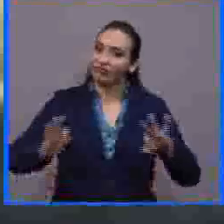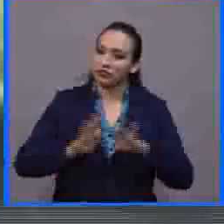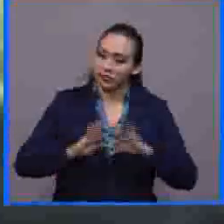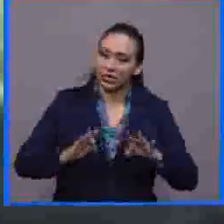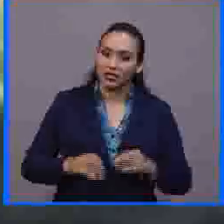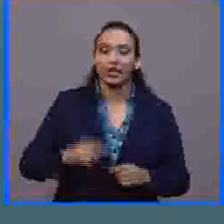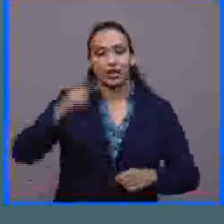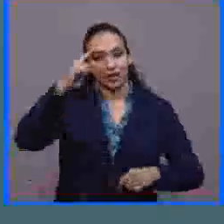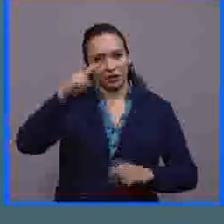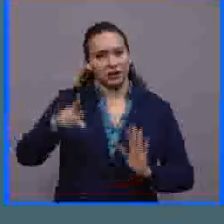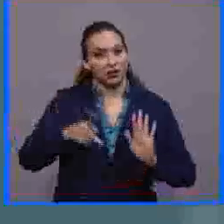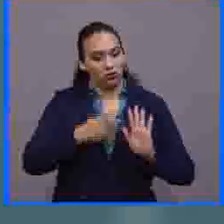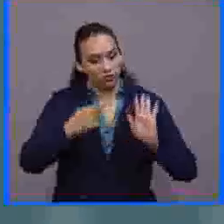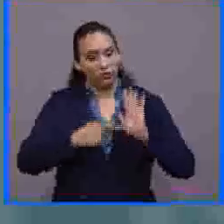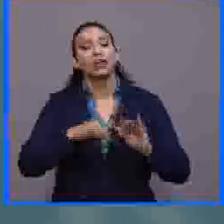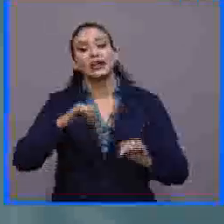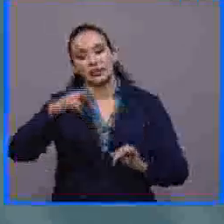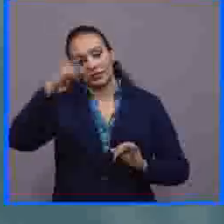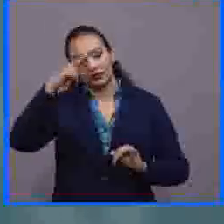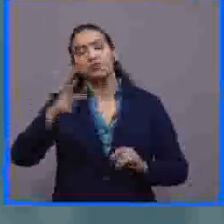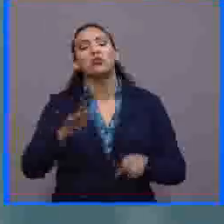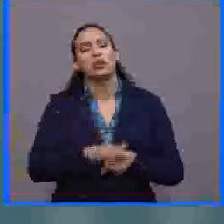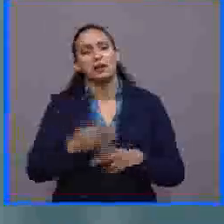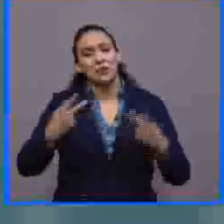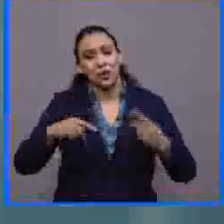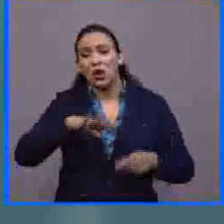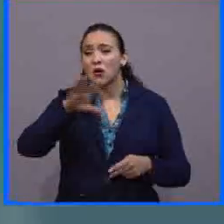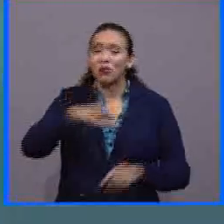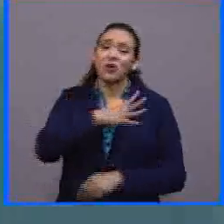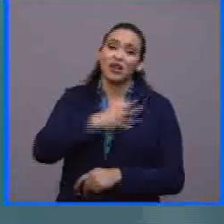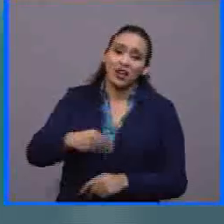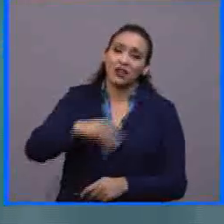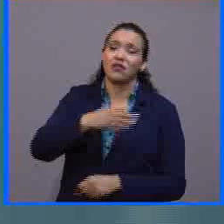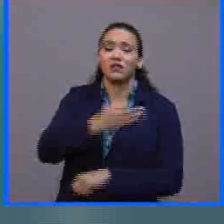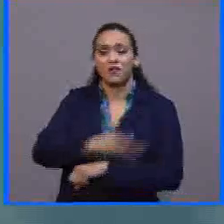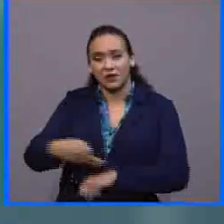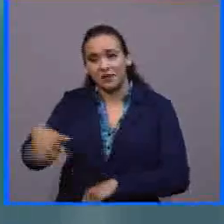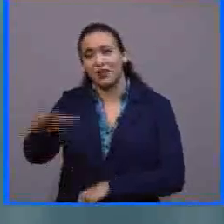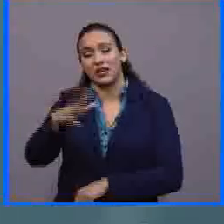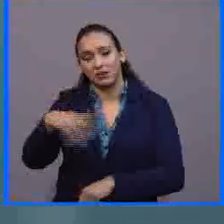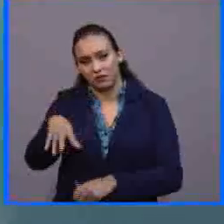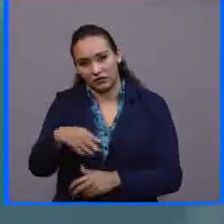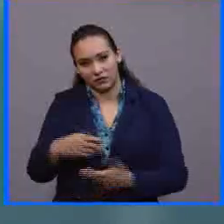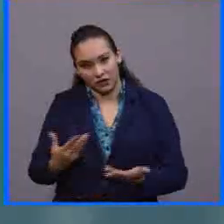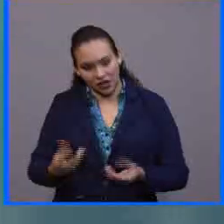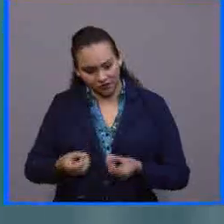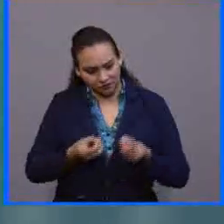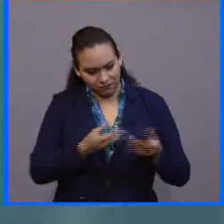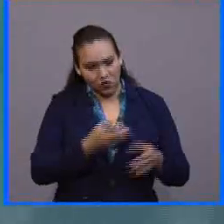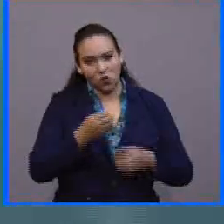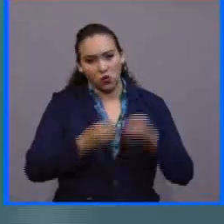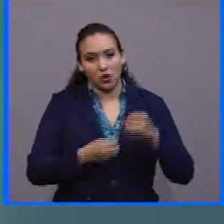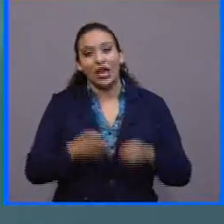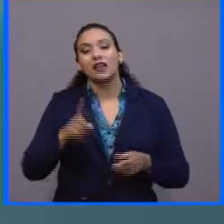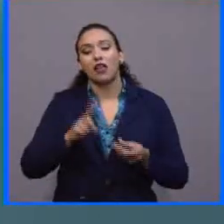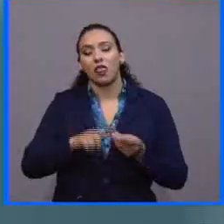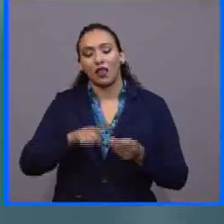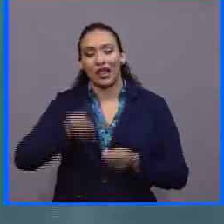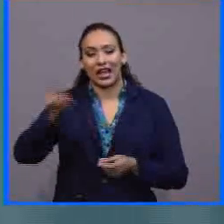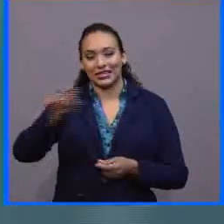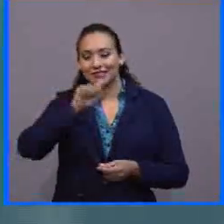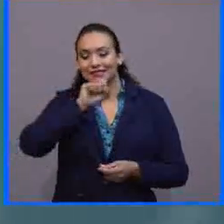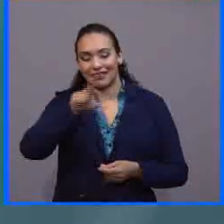para reivindicar y respaldar a quienes buscan la verdad y la justicia en estos casos. Todo esto allá le digo en